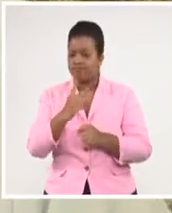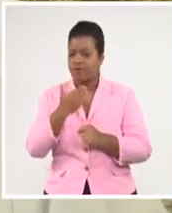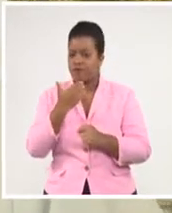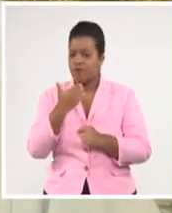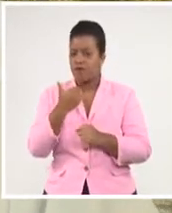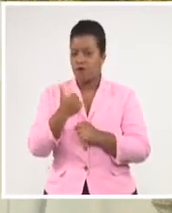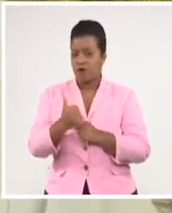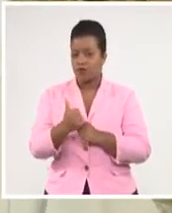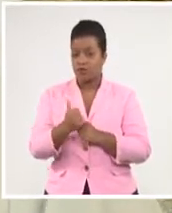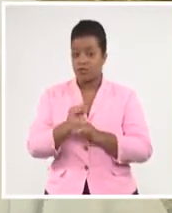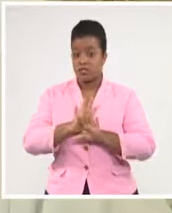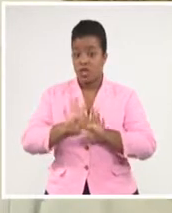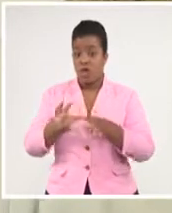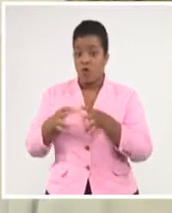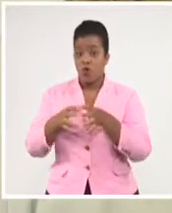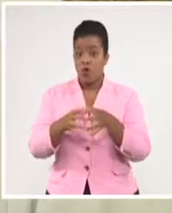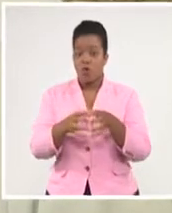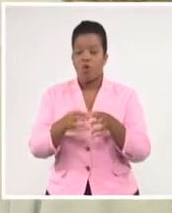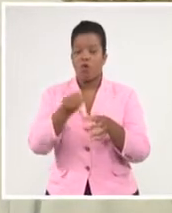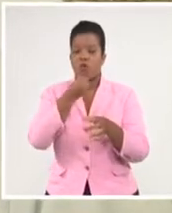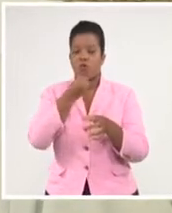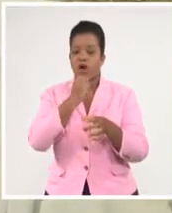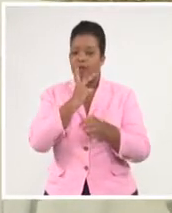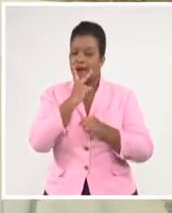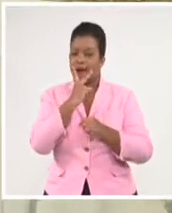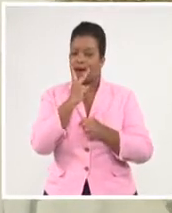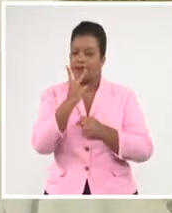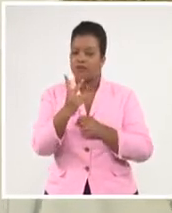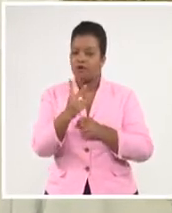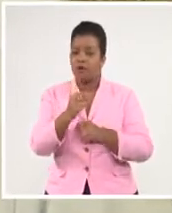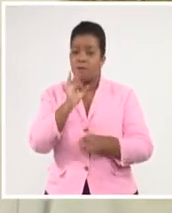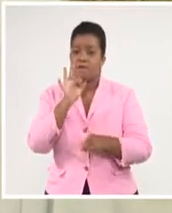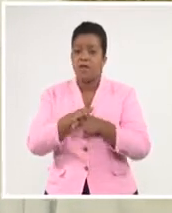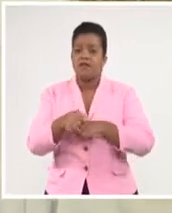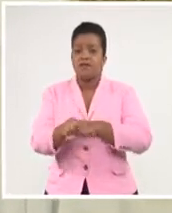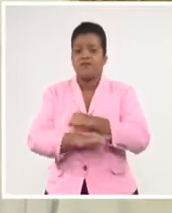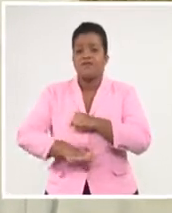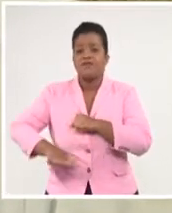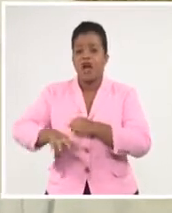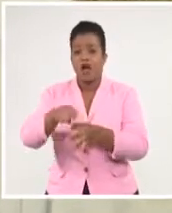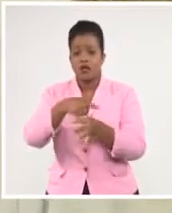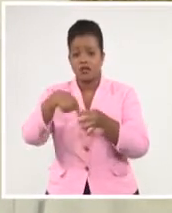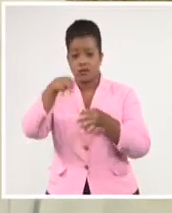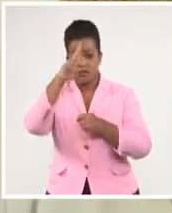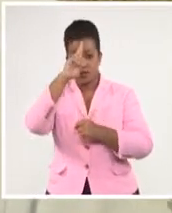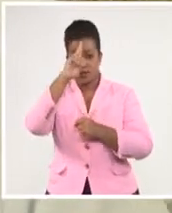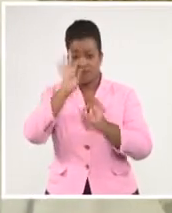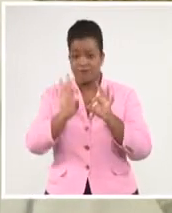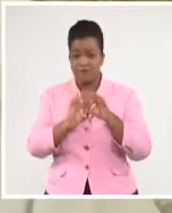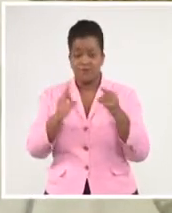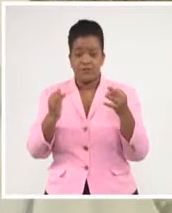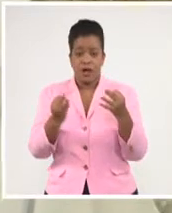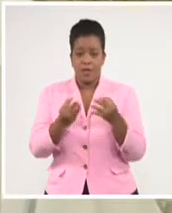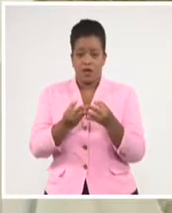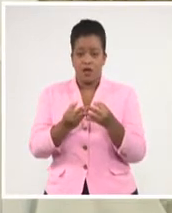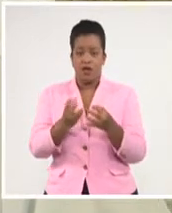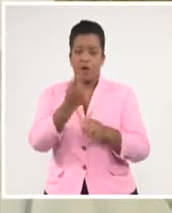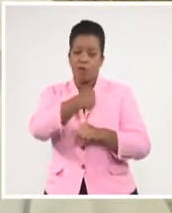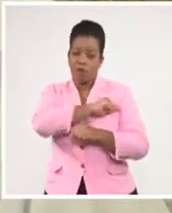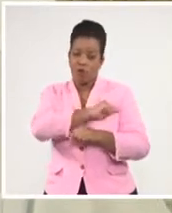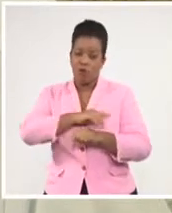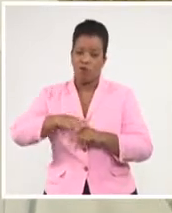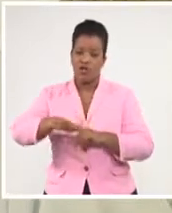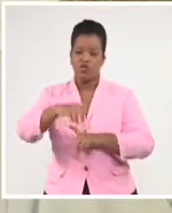esto garantizamos la atención desde la base, desde el consultorio médico de la familia a la población